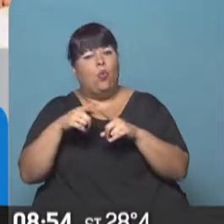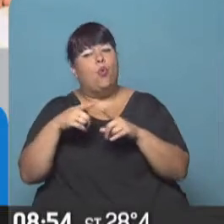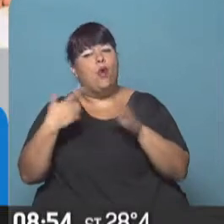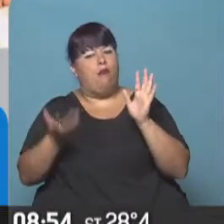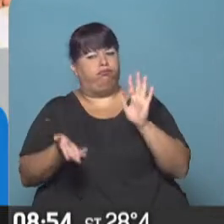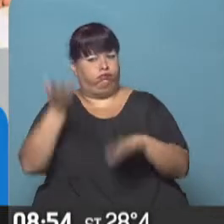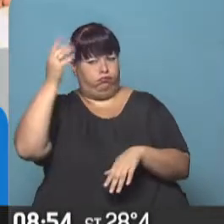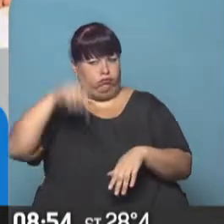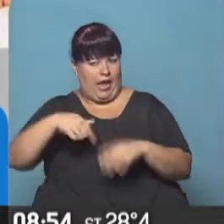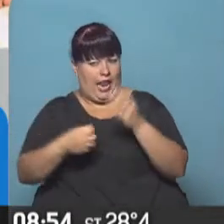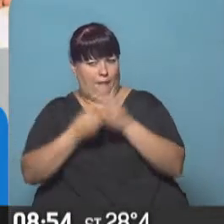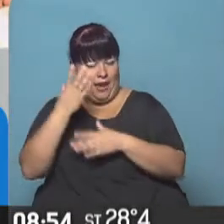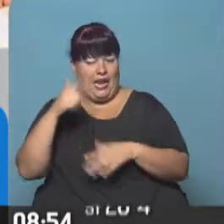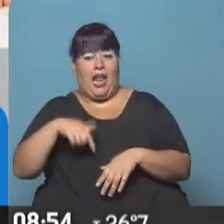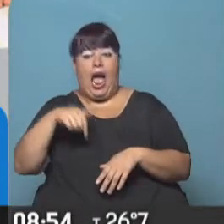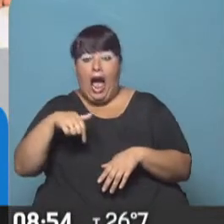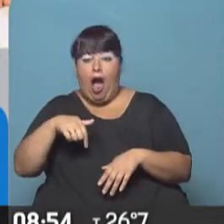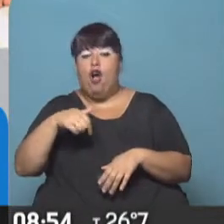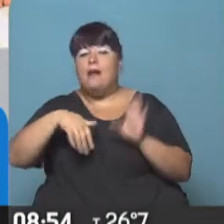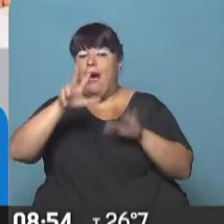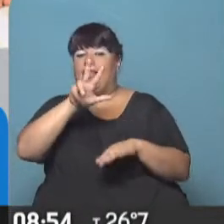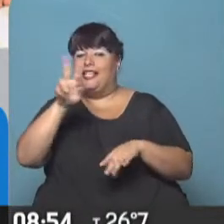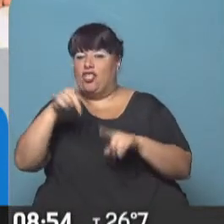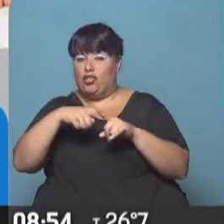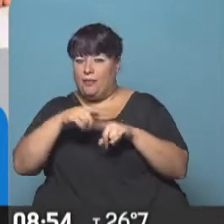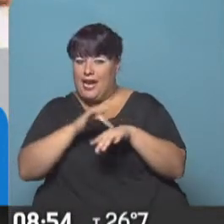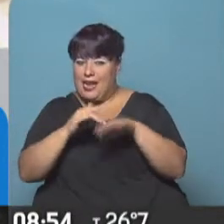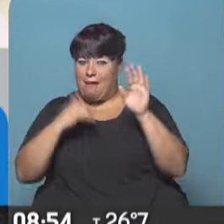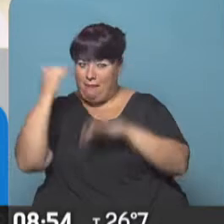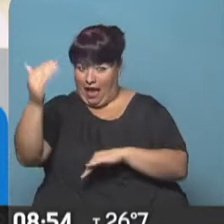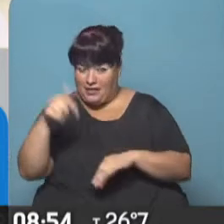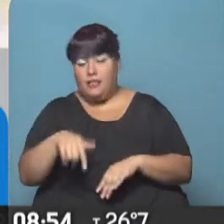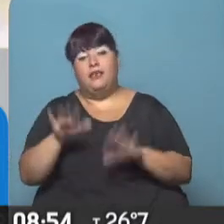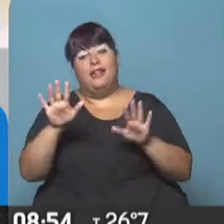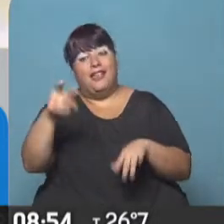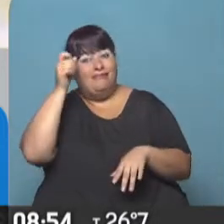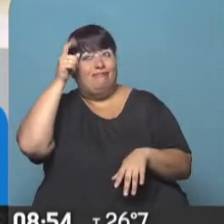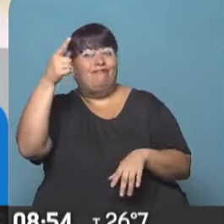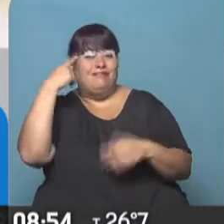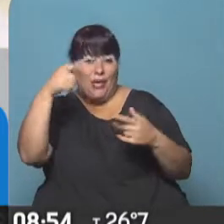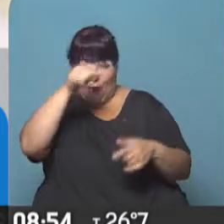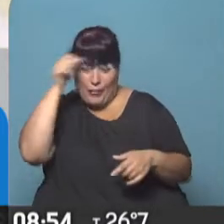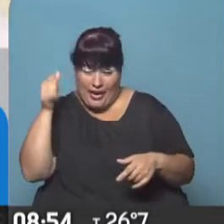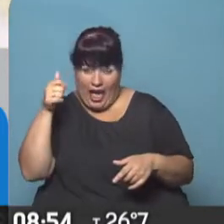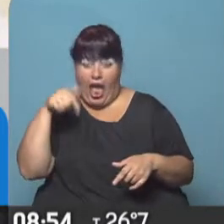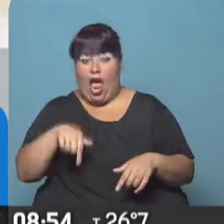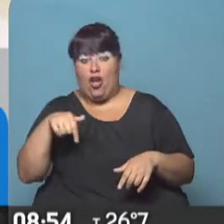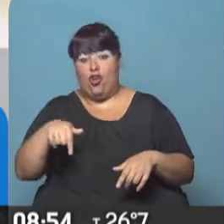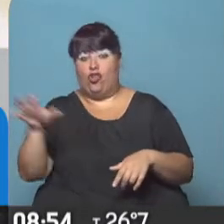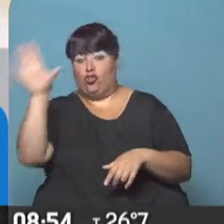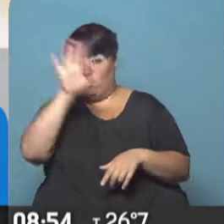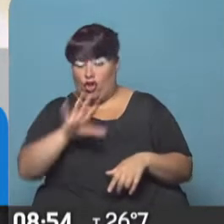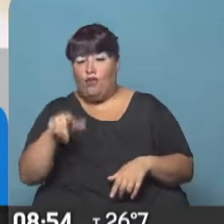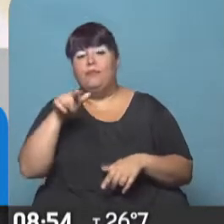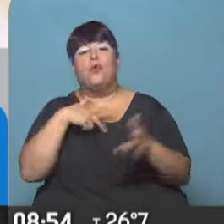alta en esta mañana en este momento estamos con más de 32 grados de sensación térmica así que imagínate lo que es el verano en toda la región